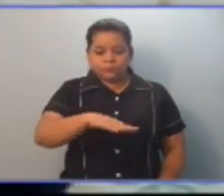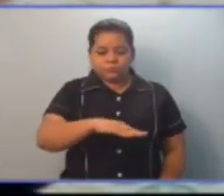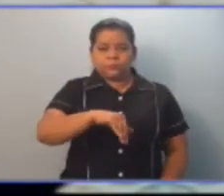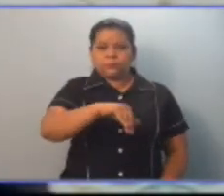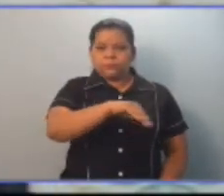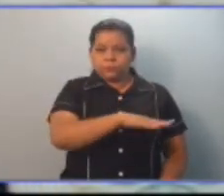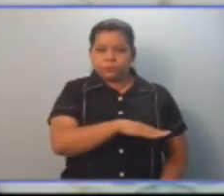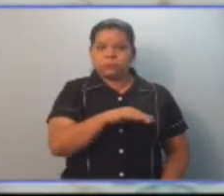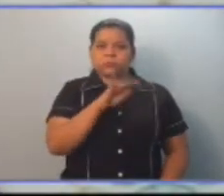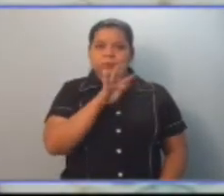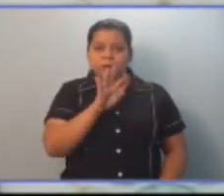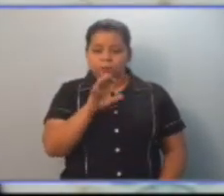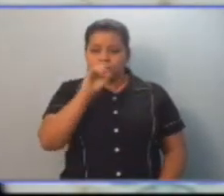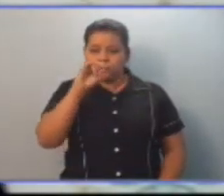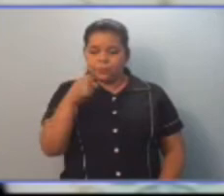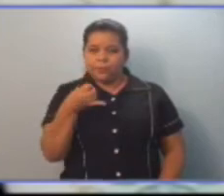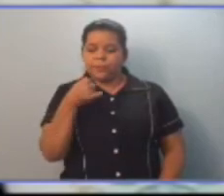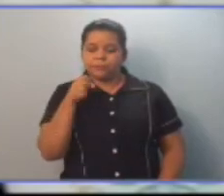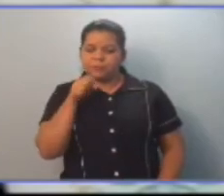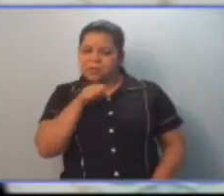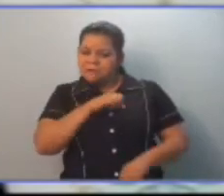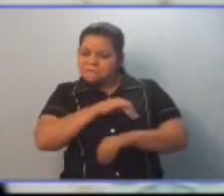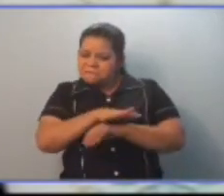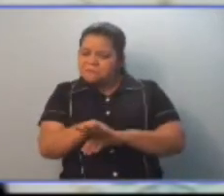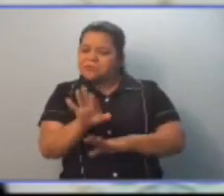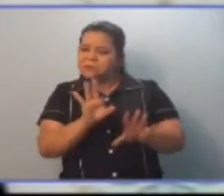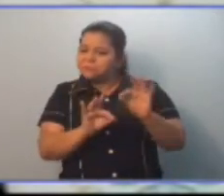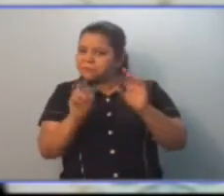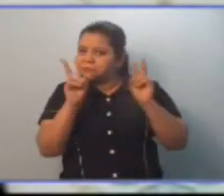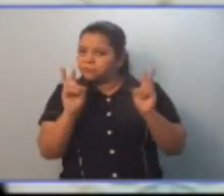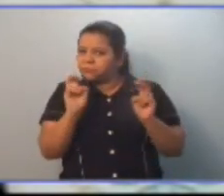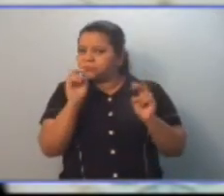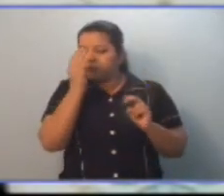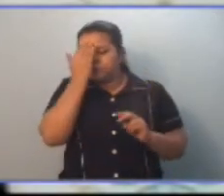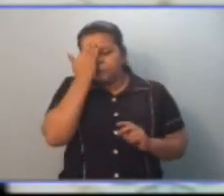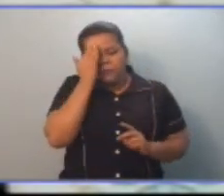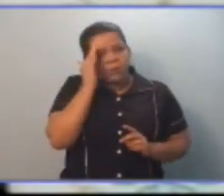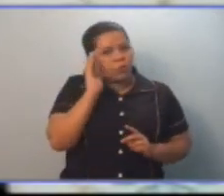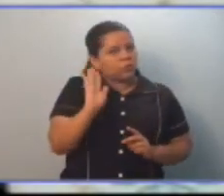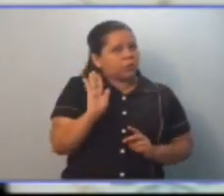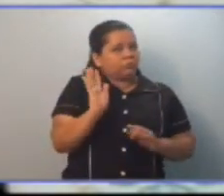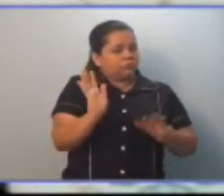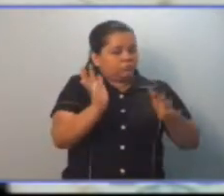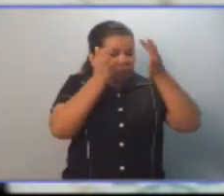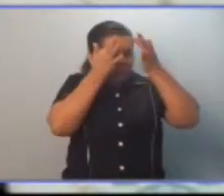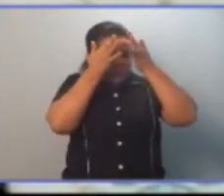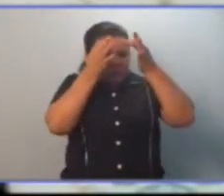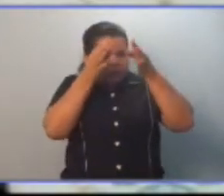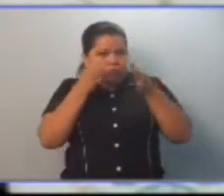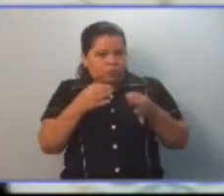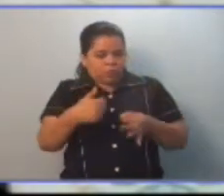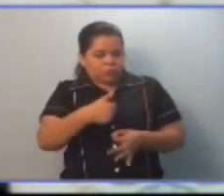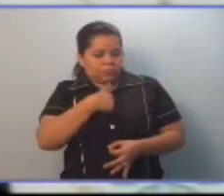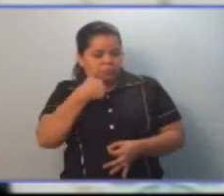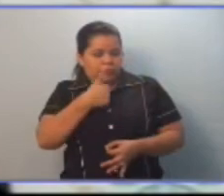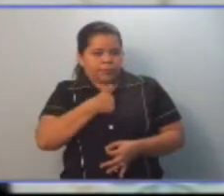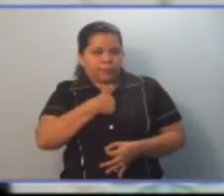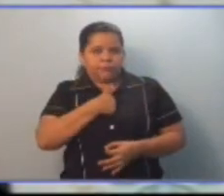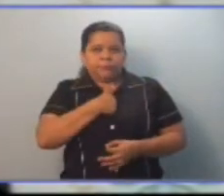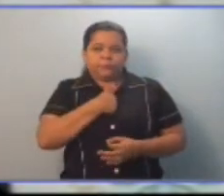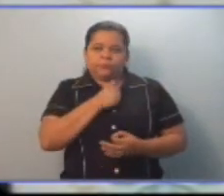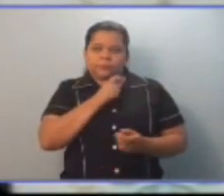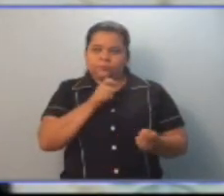ejerce jurisdicción en determinados temas. No sé ese nivel de discrecionalidad